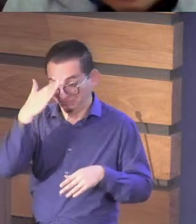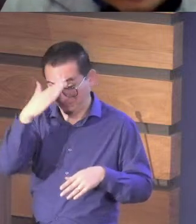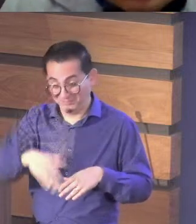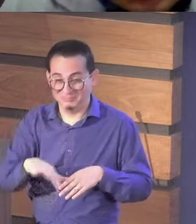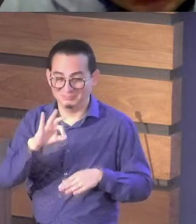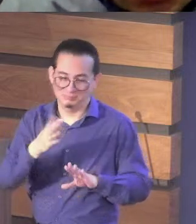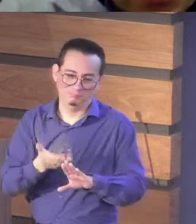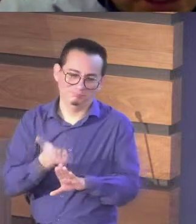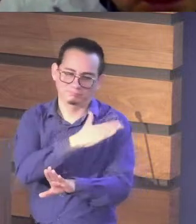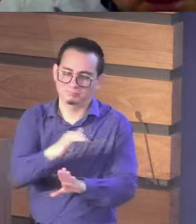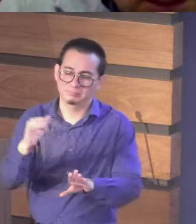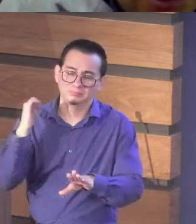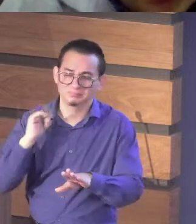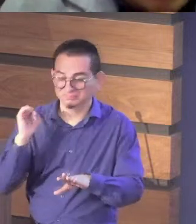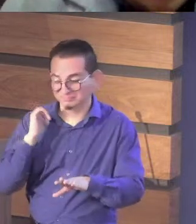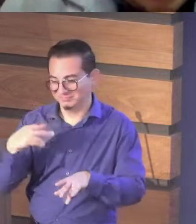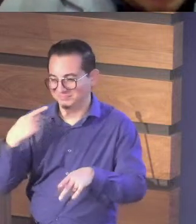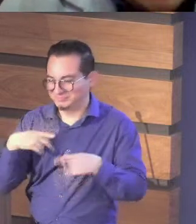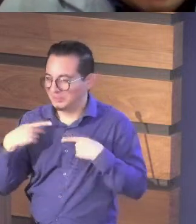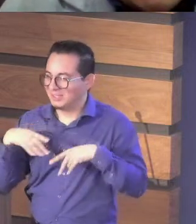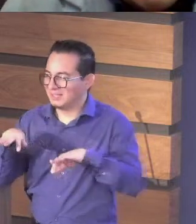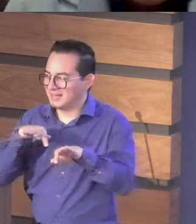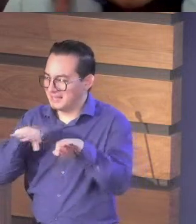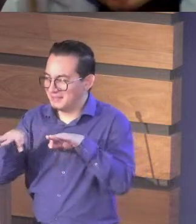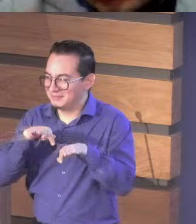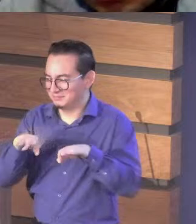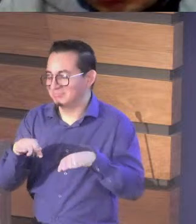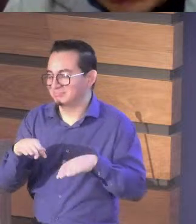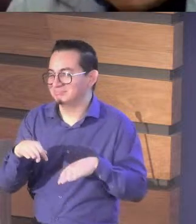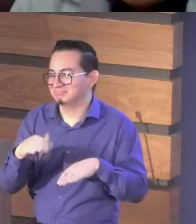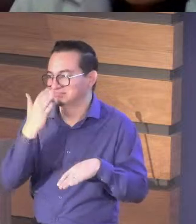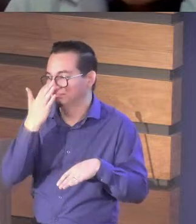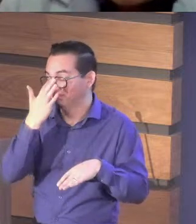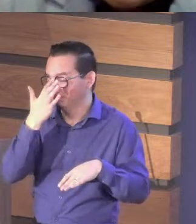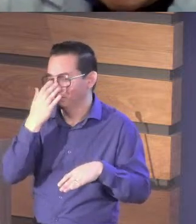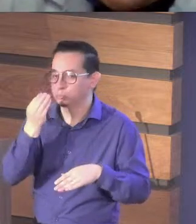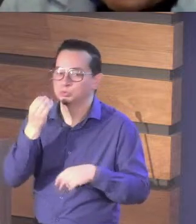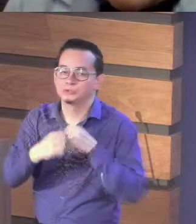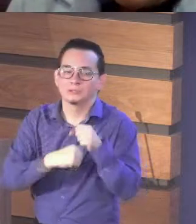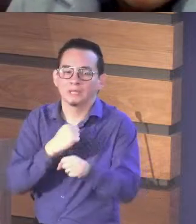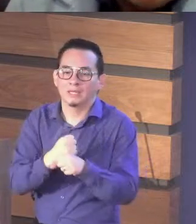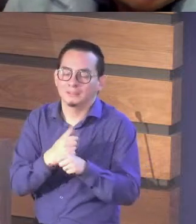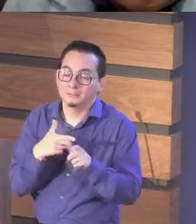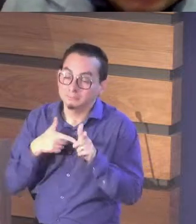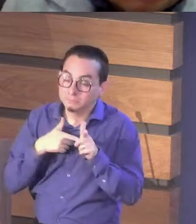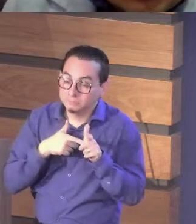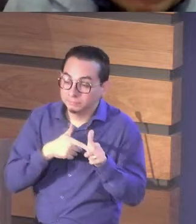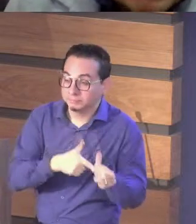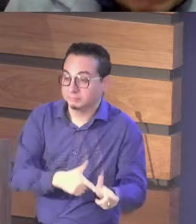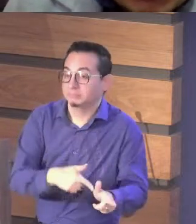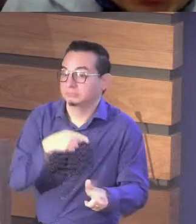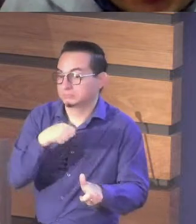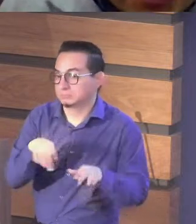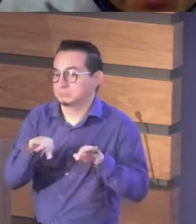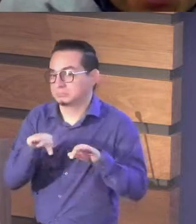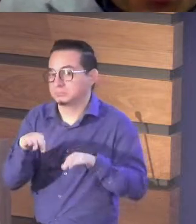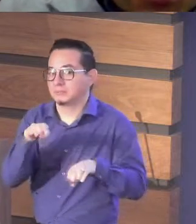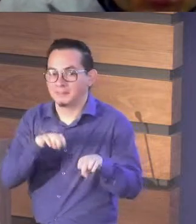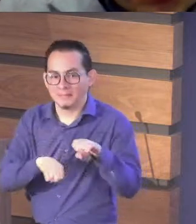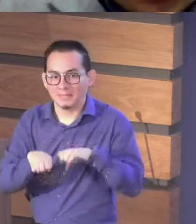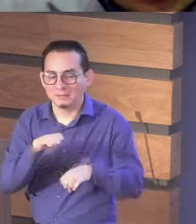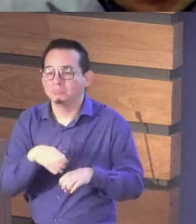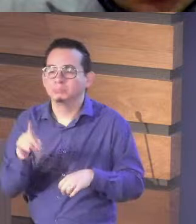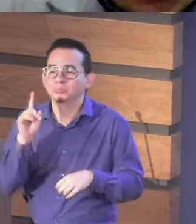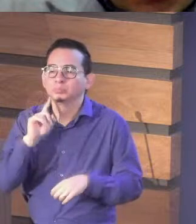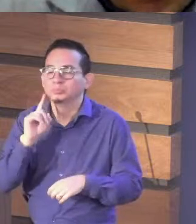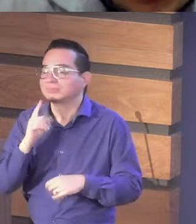fue de 13.9 años. Además de que todos fueron hombres, en la empresa pues no había mujeres que se dedicaban a esta